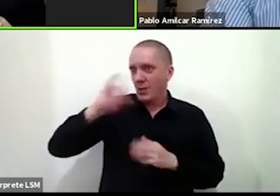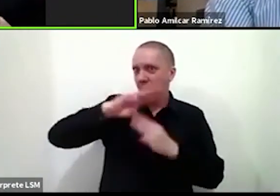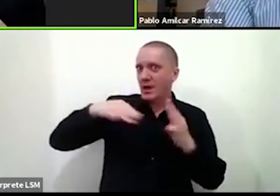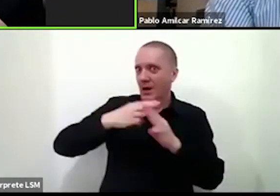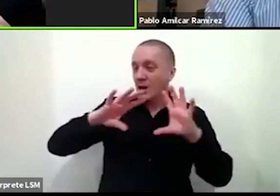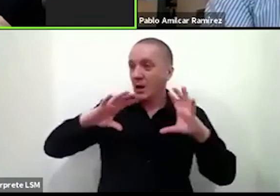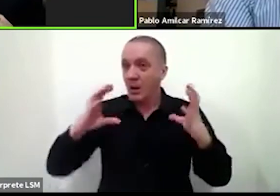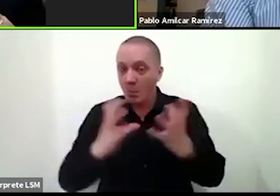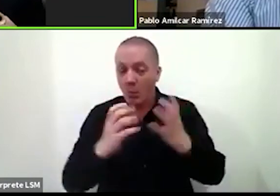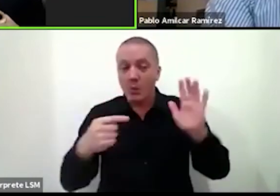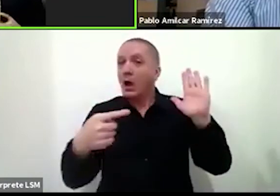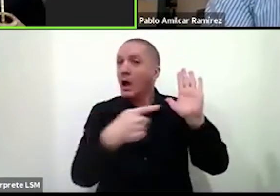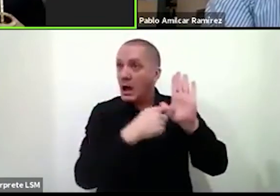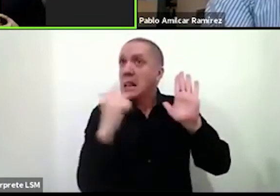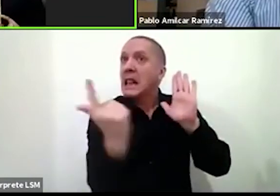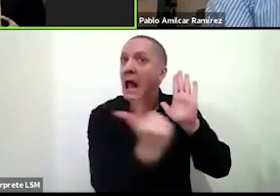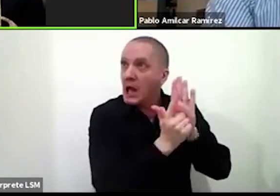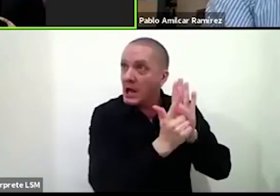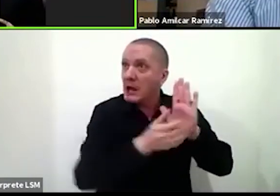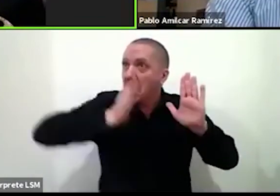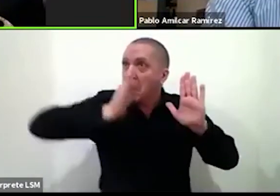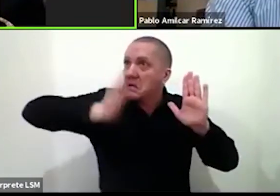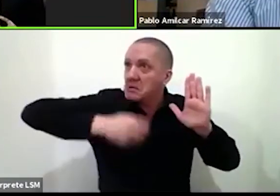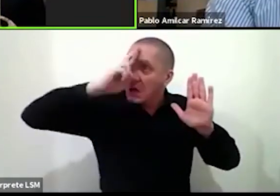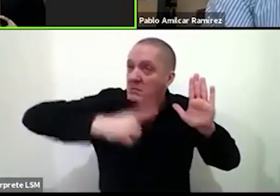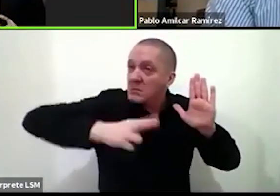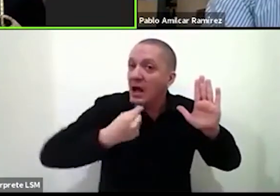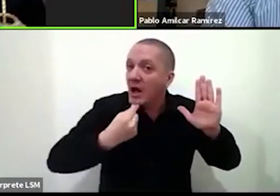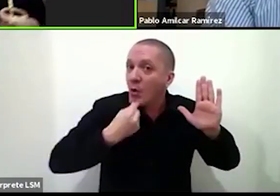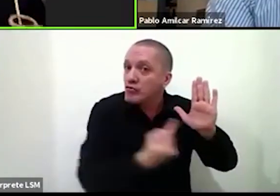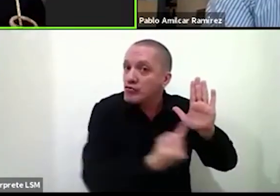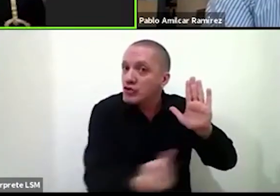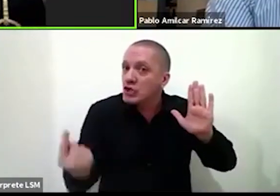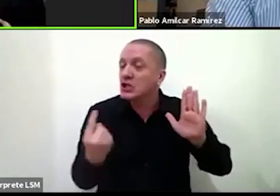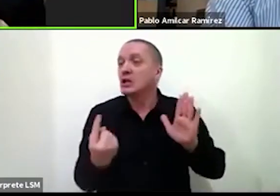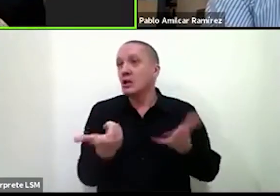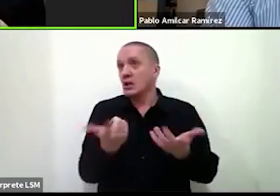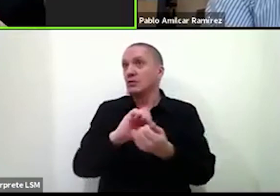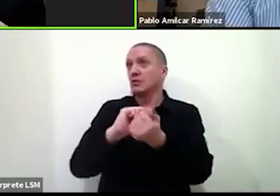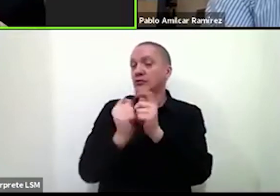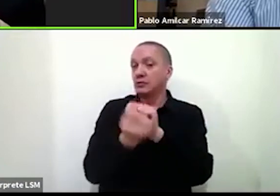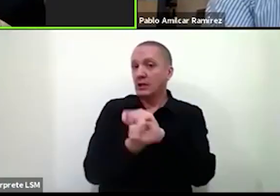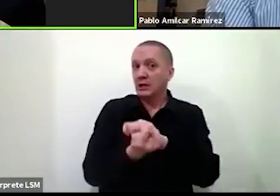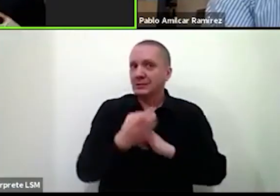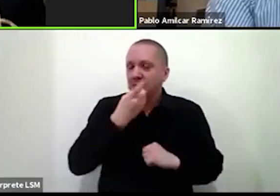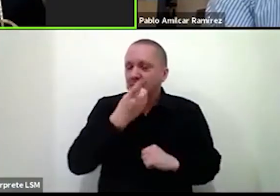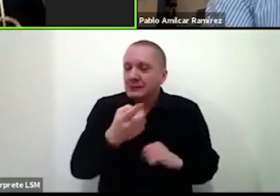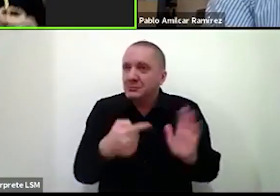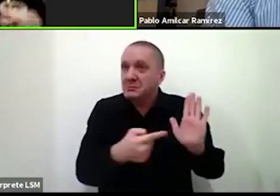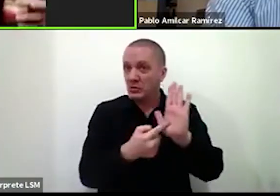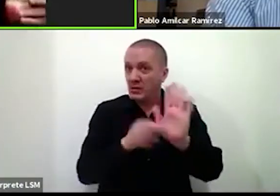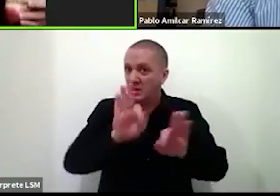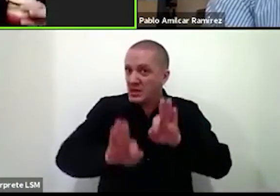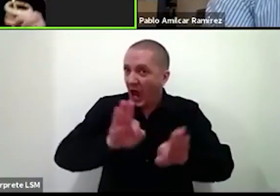a las infancias y a las adolescencias trans. De hecho, el artículo 12, trato digno, qué loco, ¿no? Que haya tenido que ser